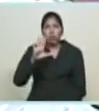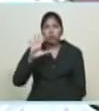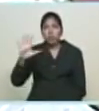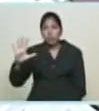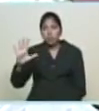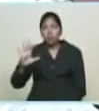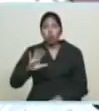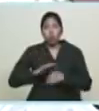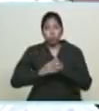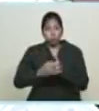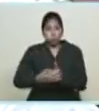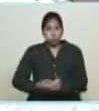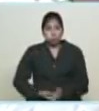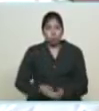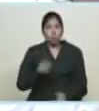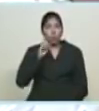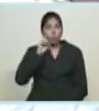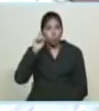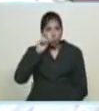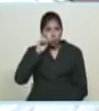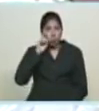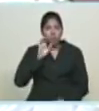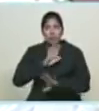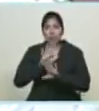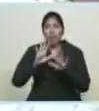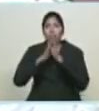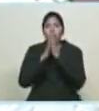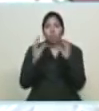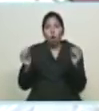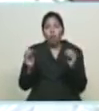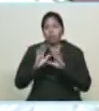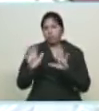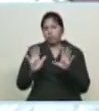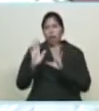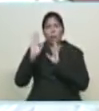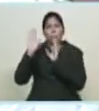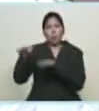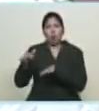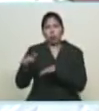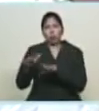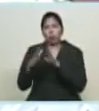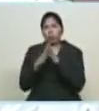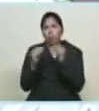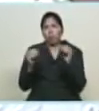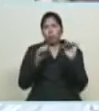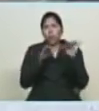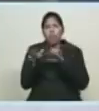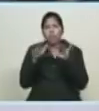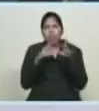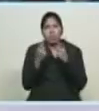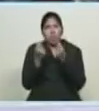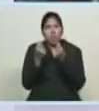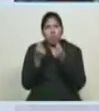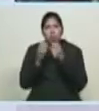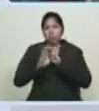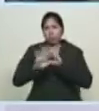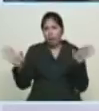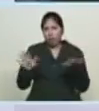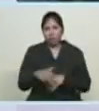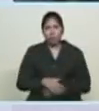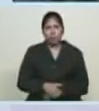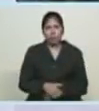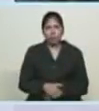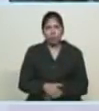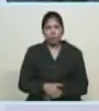209.455 embarazadas. Todas van a recibir el apoyo integral del gobierno bolivariano.